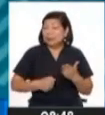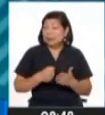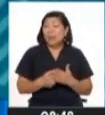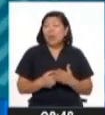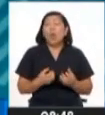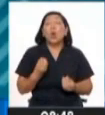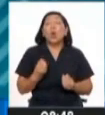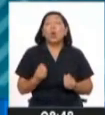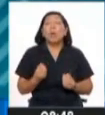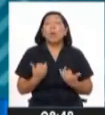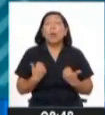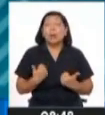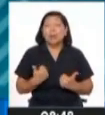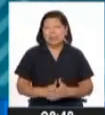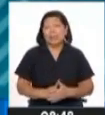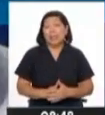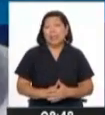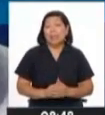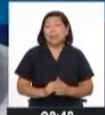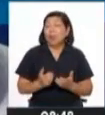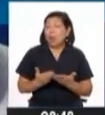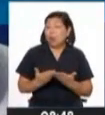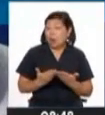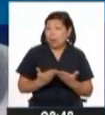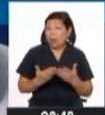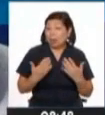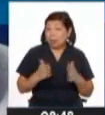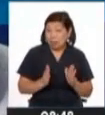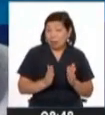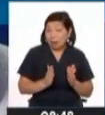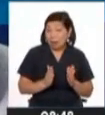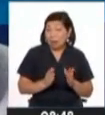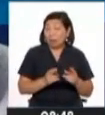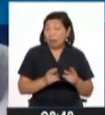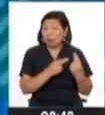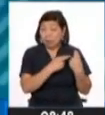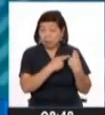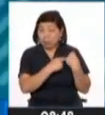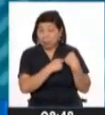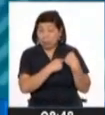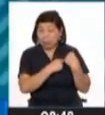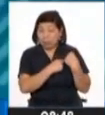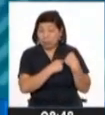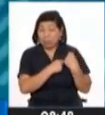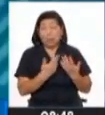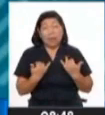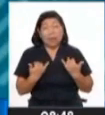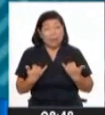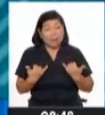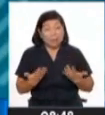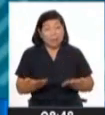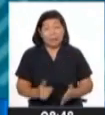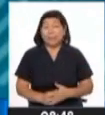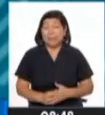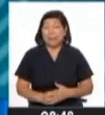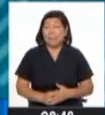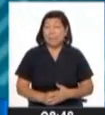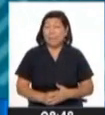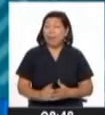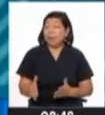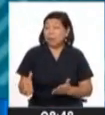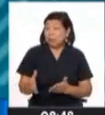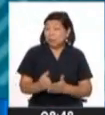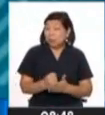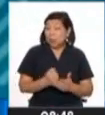¿Y cómo se debería actuar en ese momento, ¿no? ¿Los colegios están preparados para asumir este tipo de responsabilidad en el sentido de